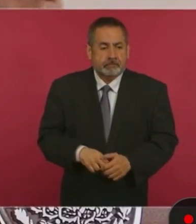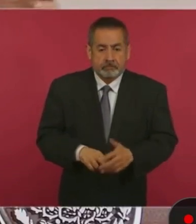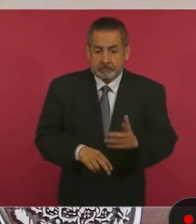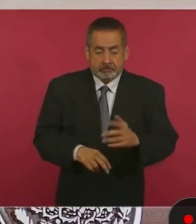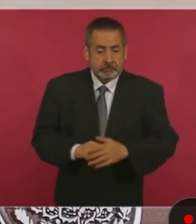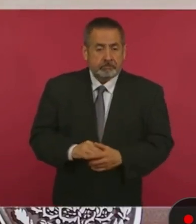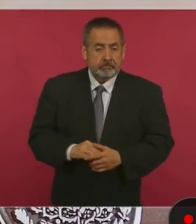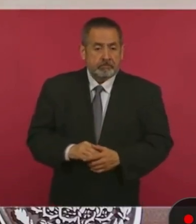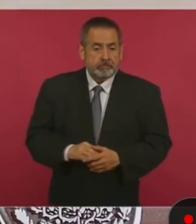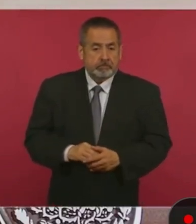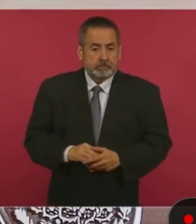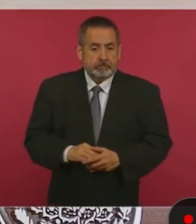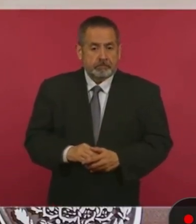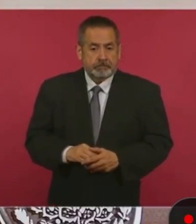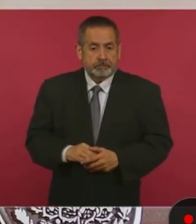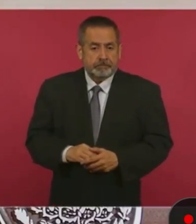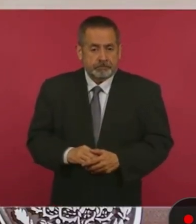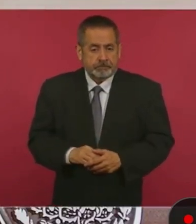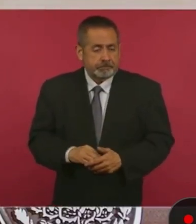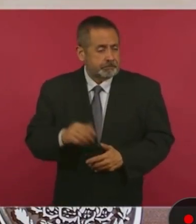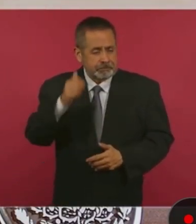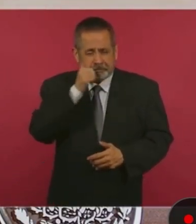Siempre